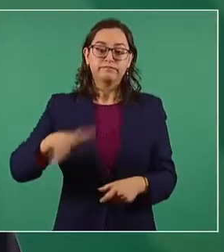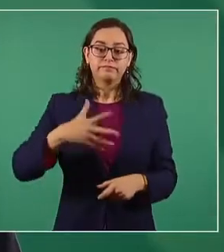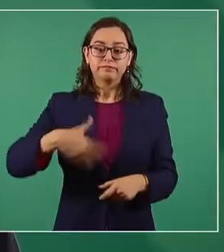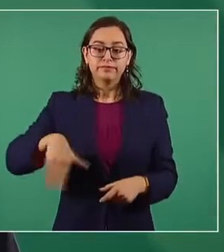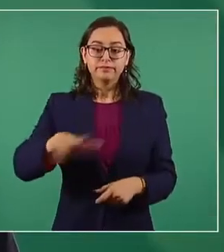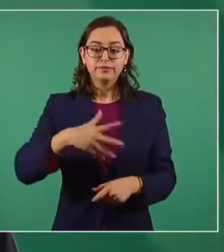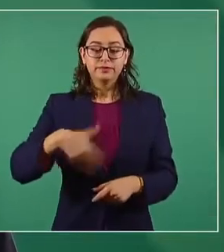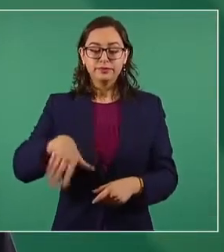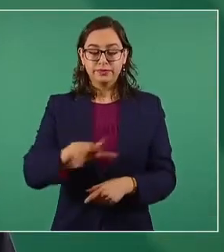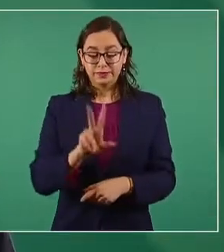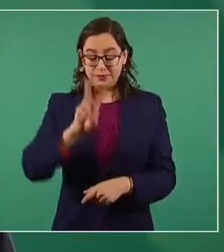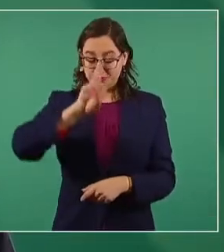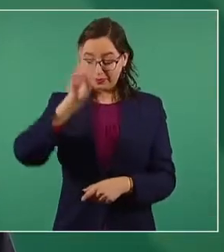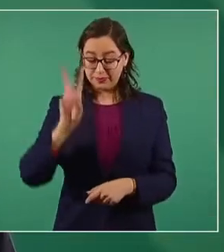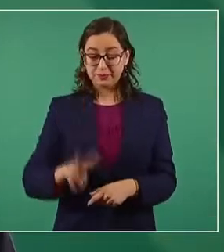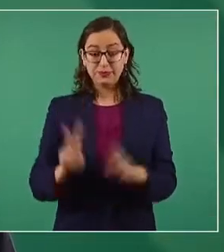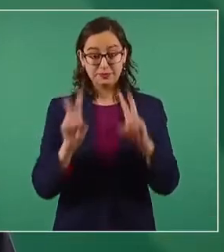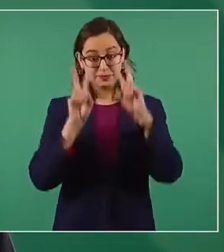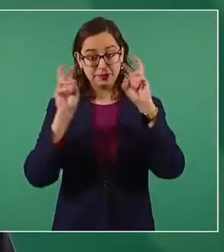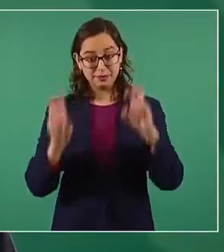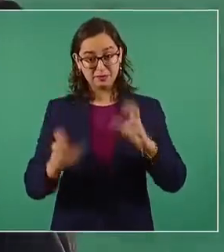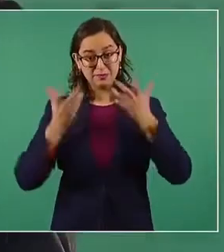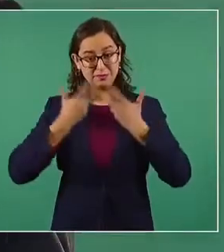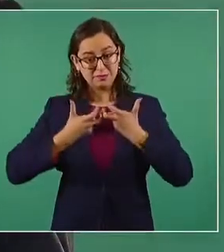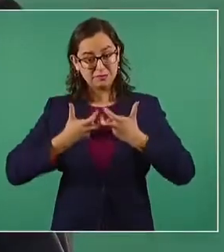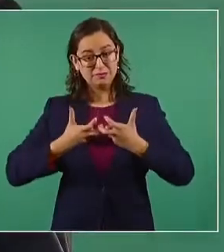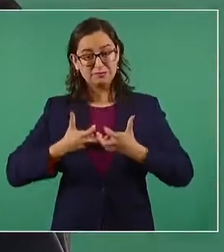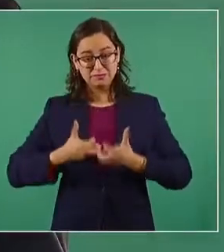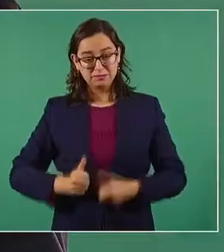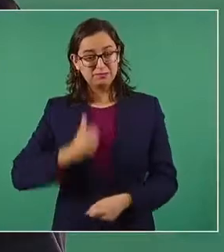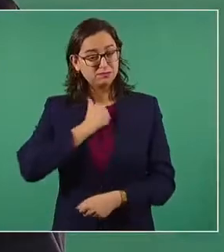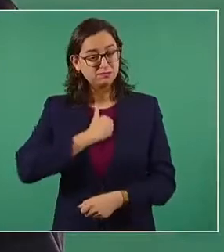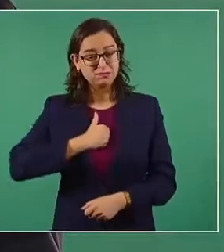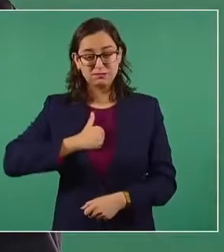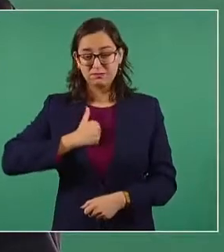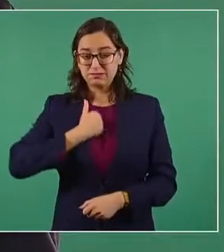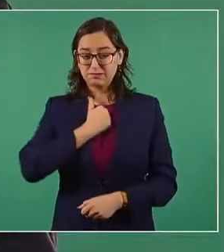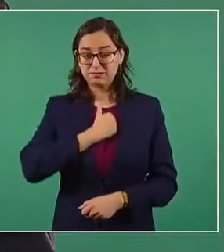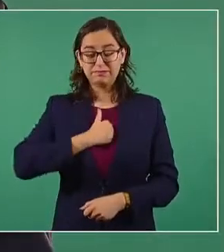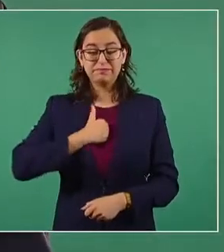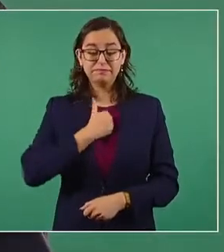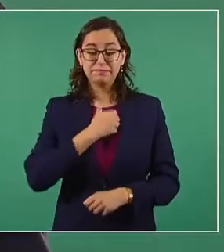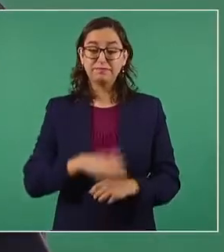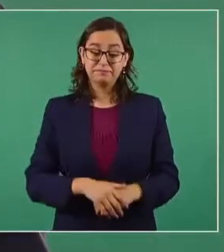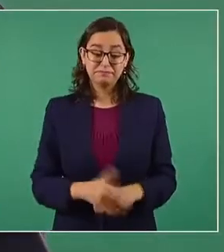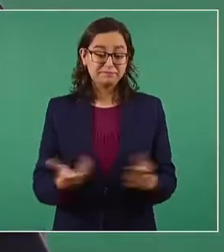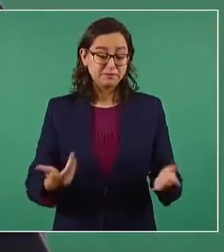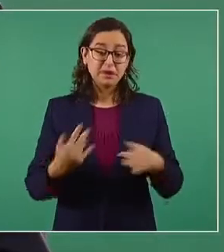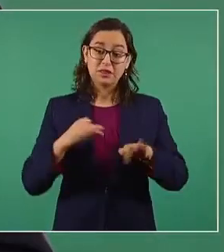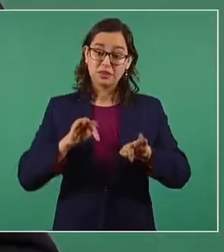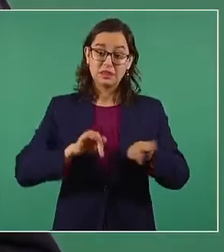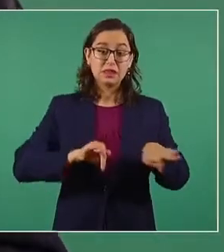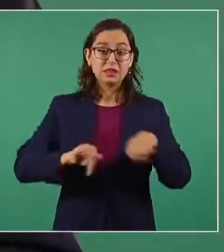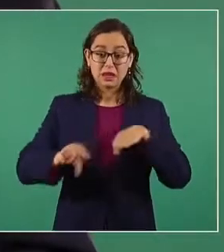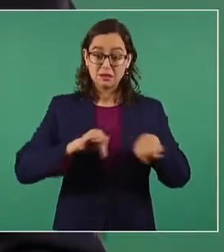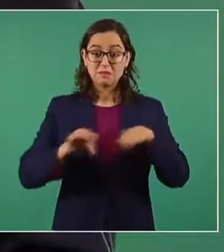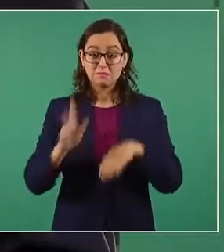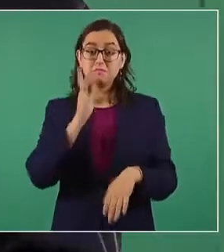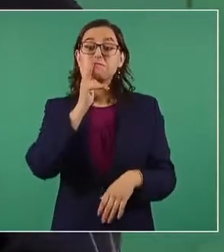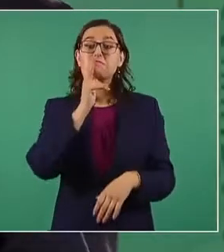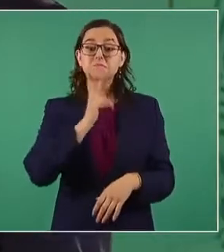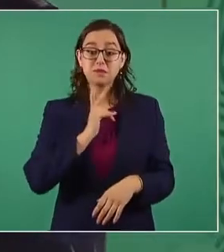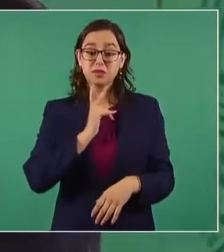algo muy triste, muy lamentable. Es la actividad petrolera, pues, una